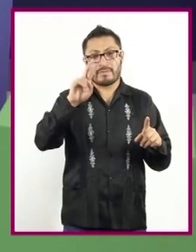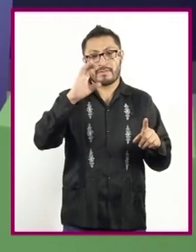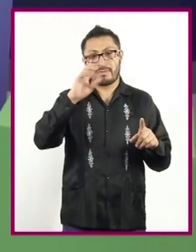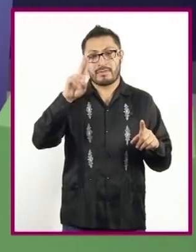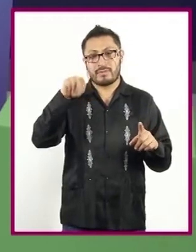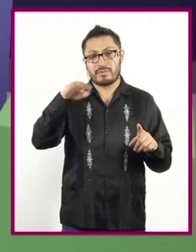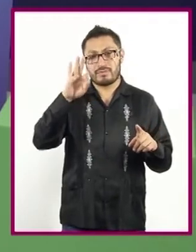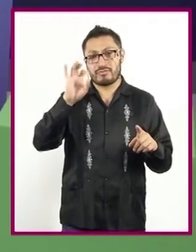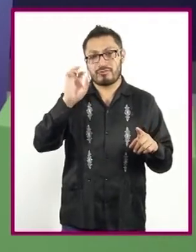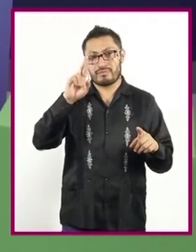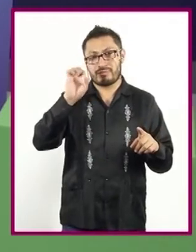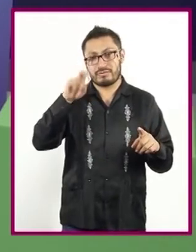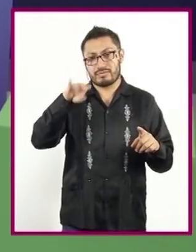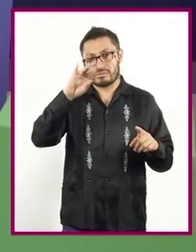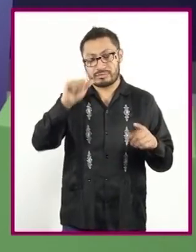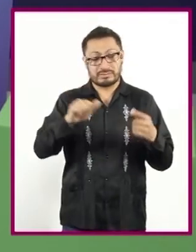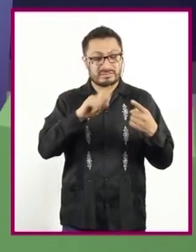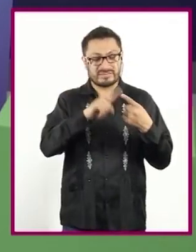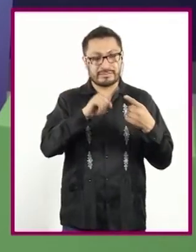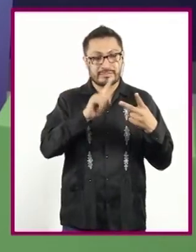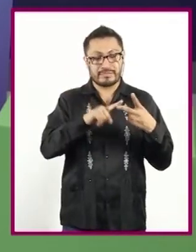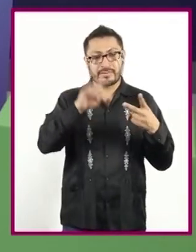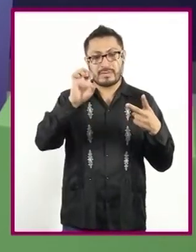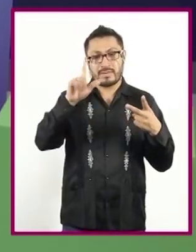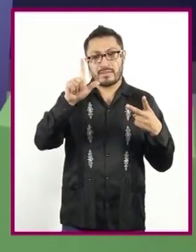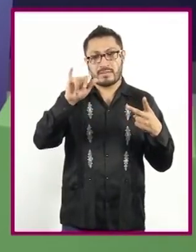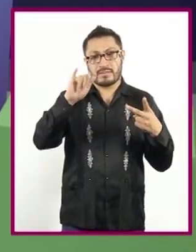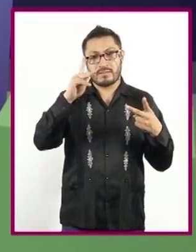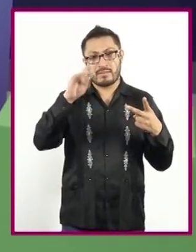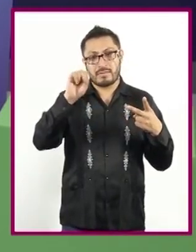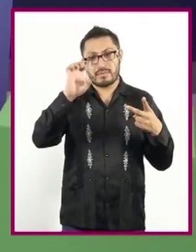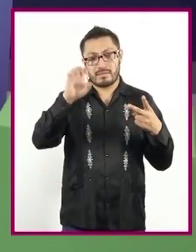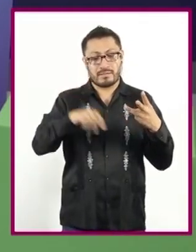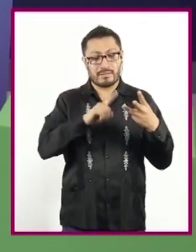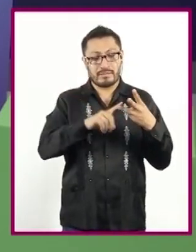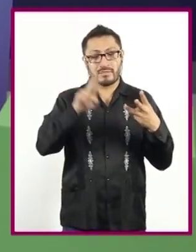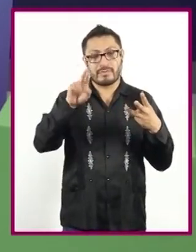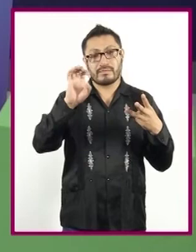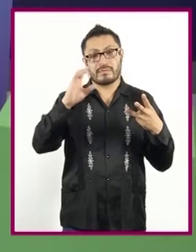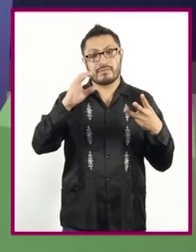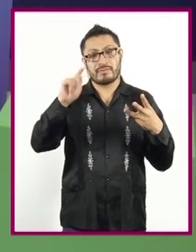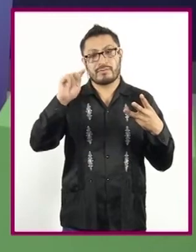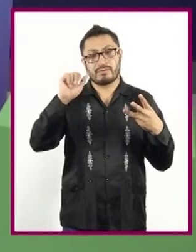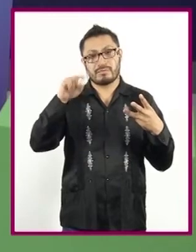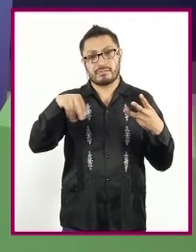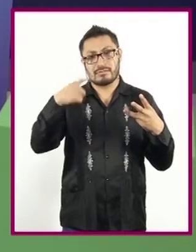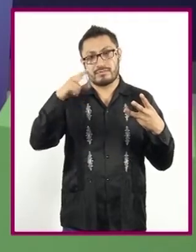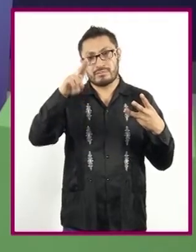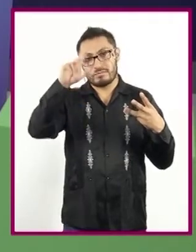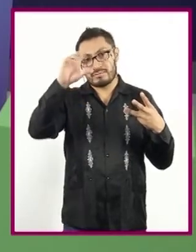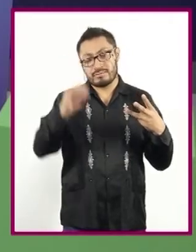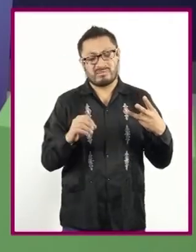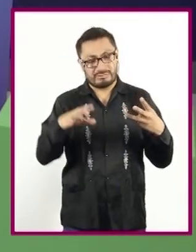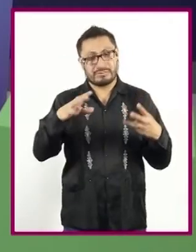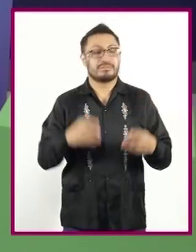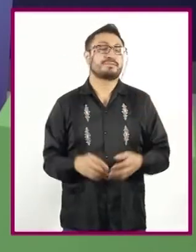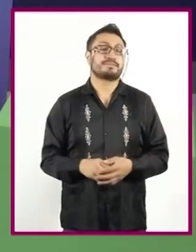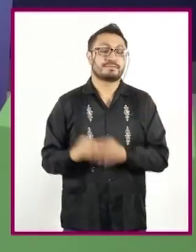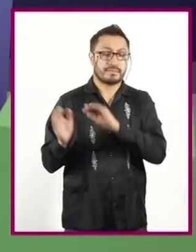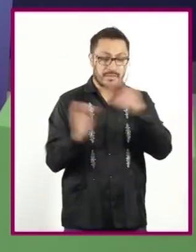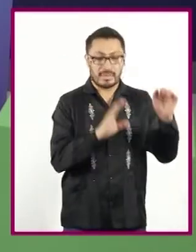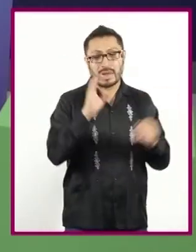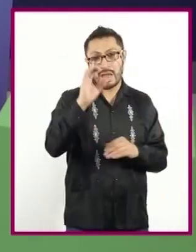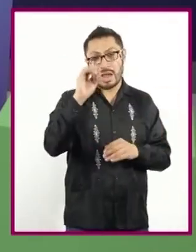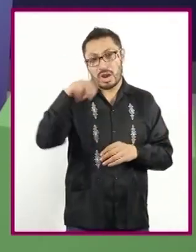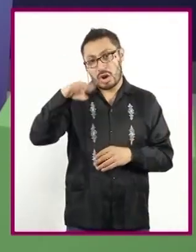un rectángulo. Pasemos al cono. Se sabe que existen diferentes tipos de conos y los podemos